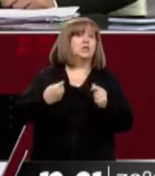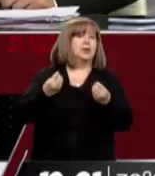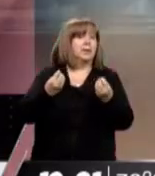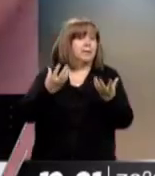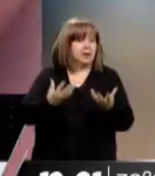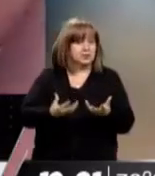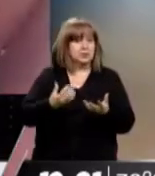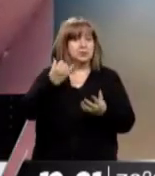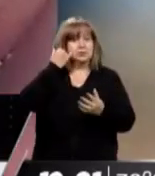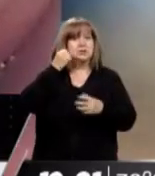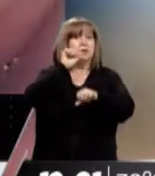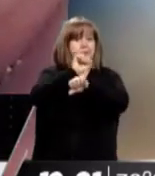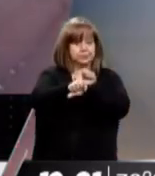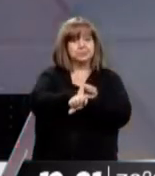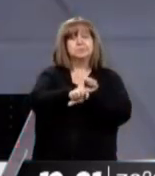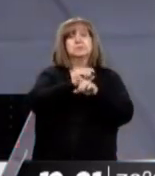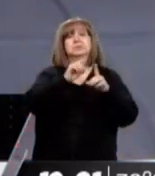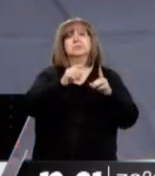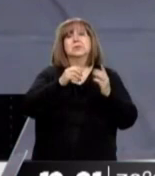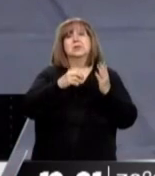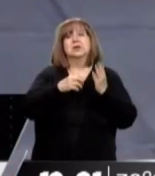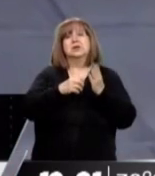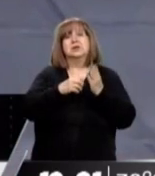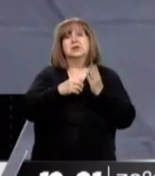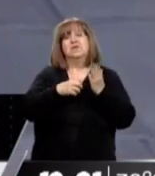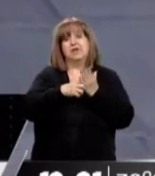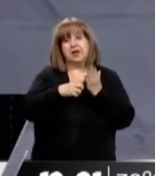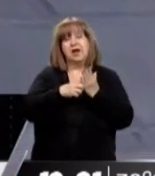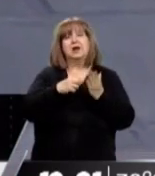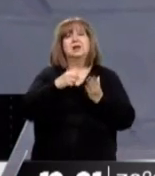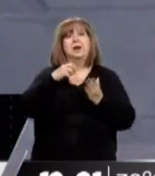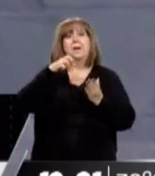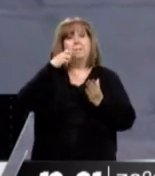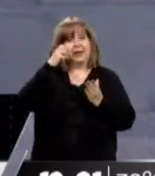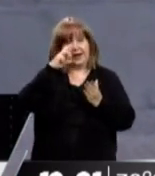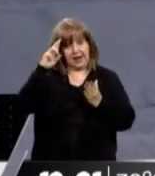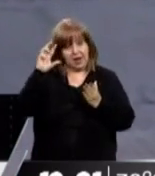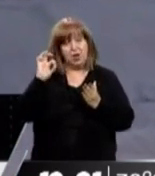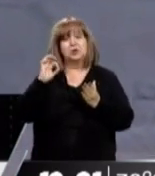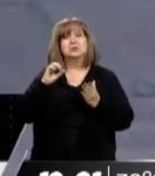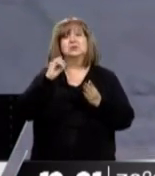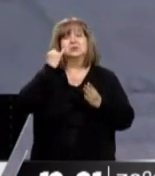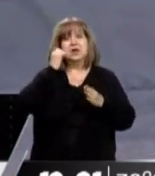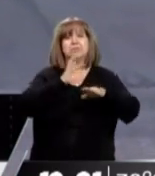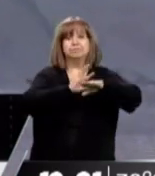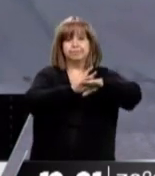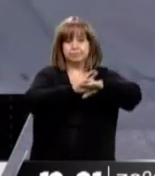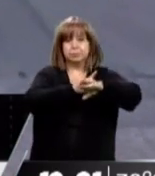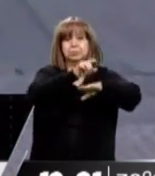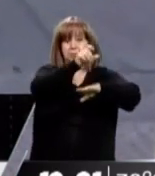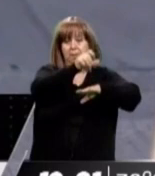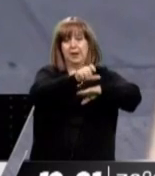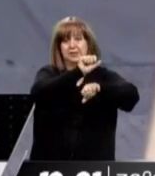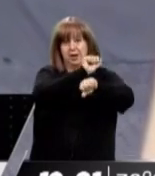fue imputado por el fiscal Gustavo Pirrello bajo la calificación de homicidio agravado por mediar violencia de género en concurso ideal con